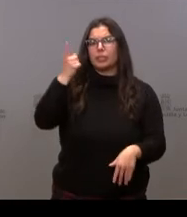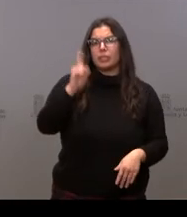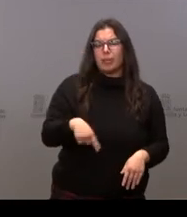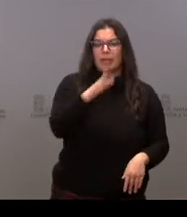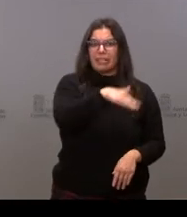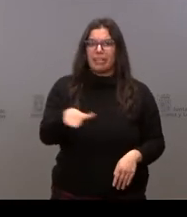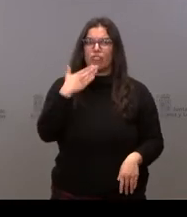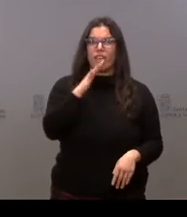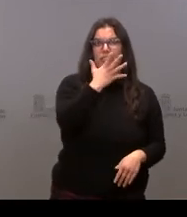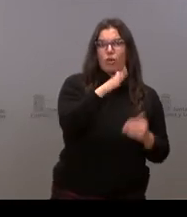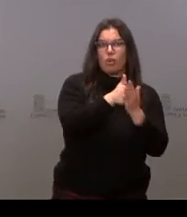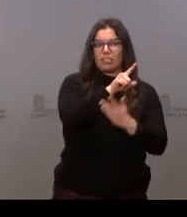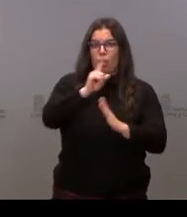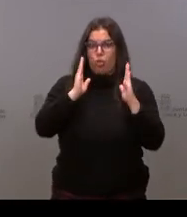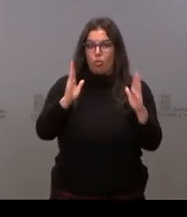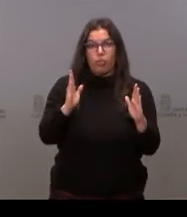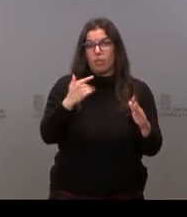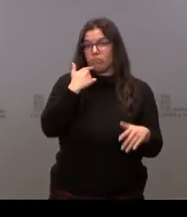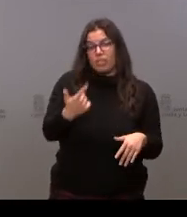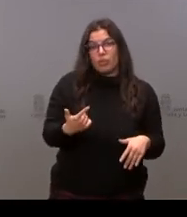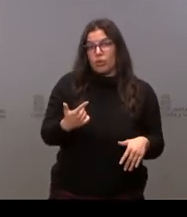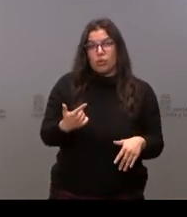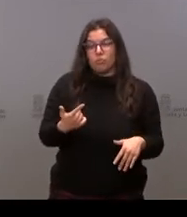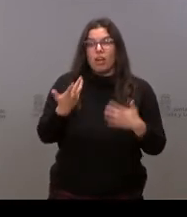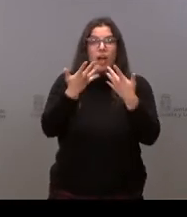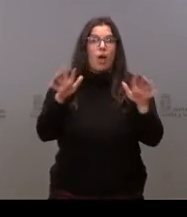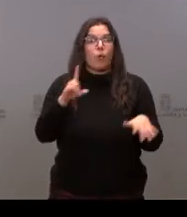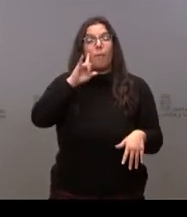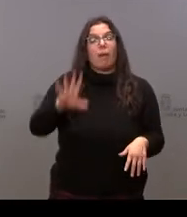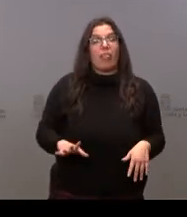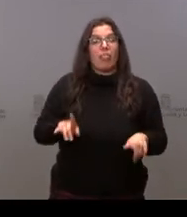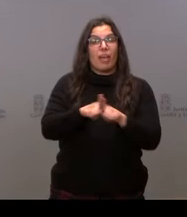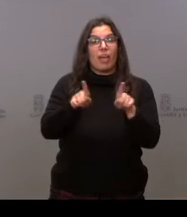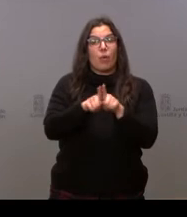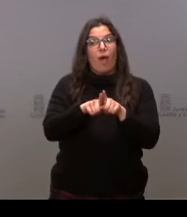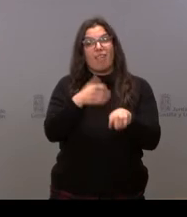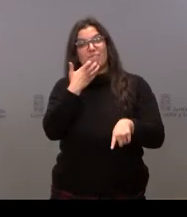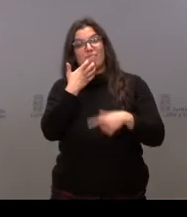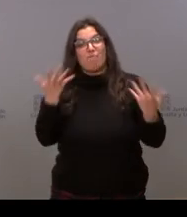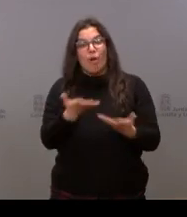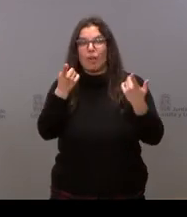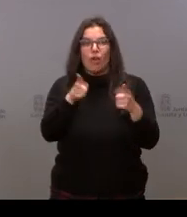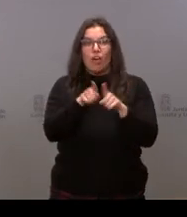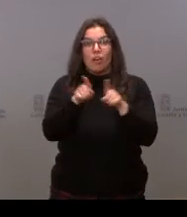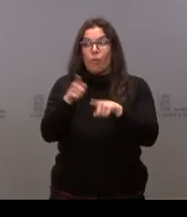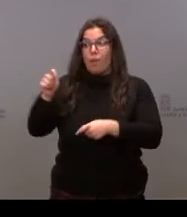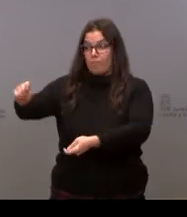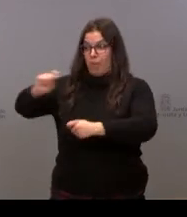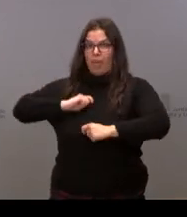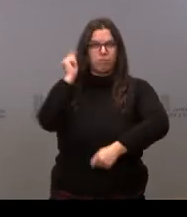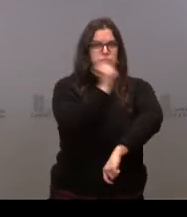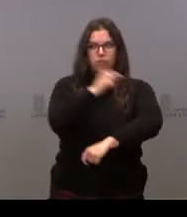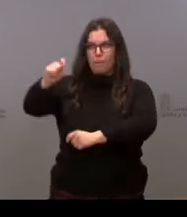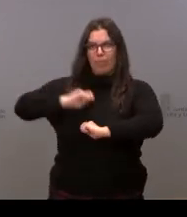5 y 11 años prácticamente lo digo y aunque suene a chascarrillo vacuna que viene vacuna que se pone